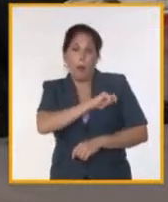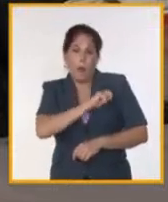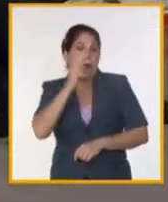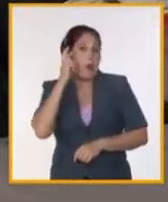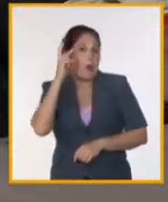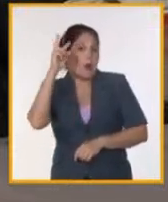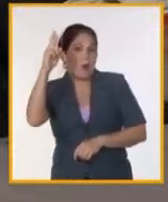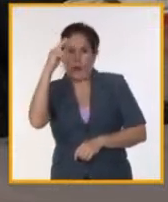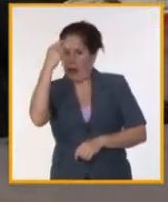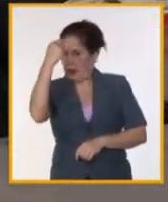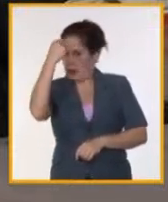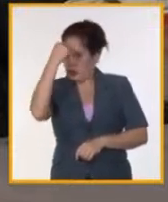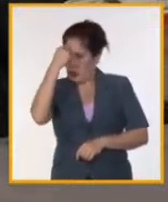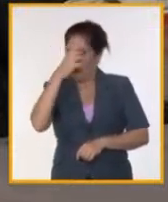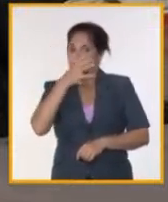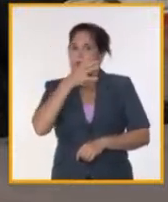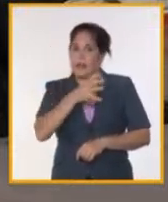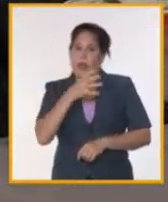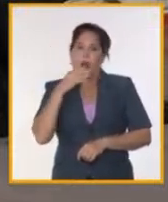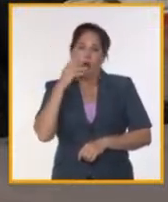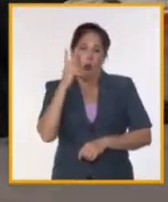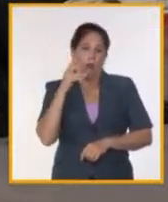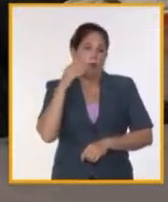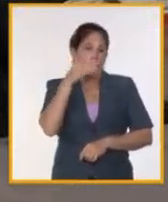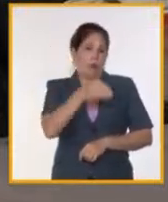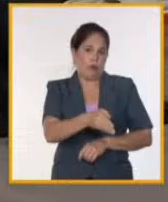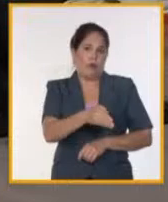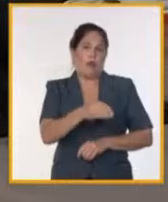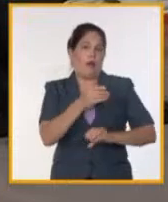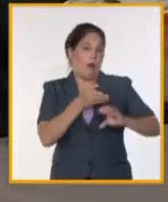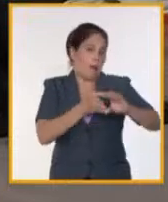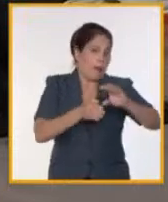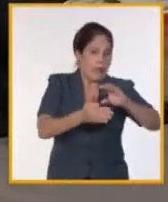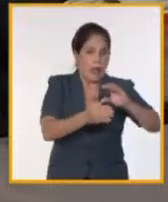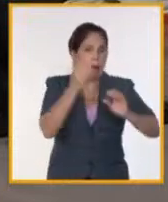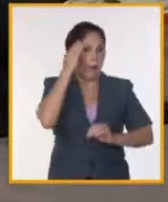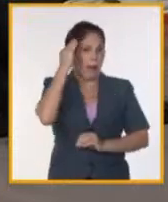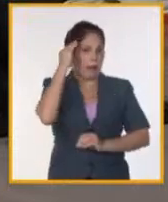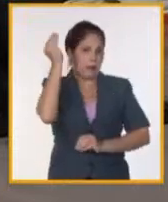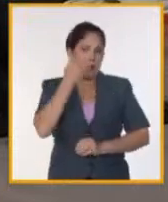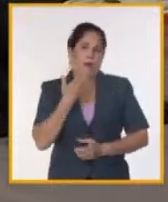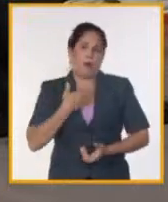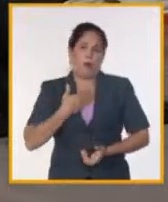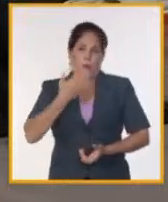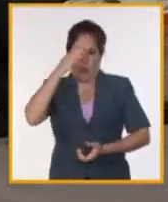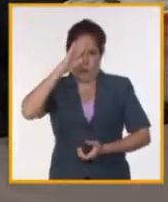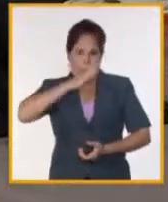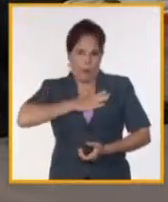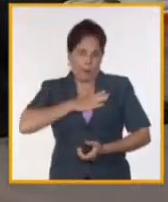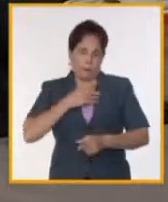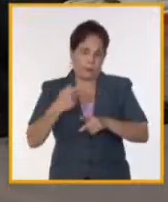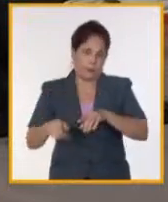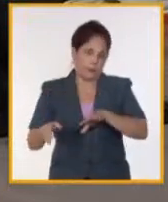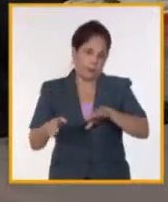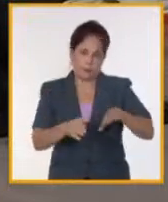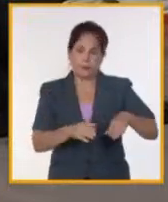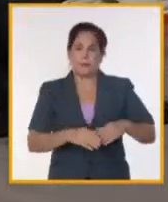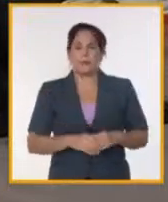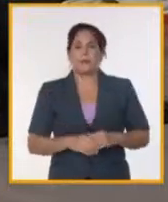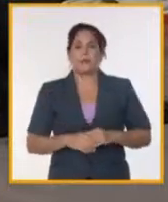Matambre recuerda con alegría. También tuvimos la oportunidad de recibir la visita ahí de